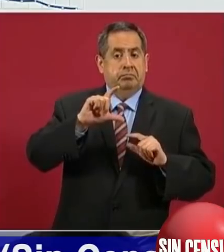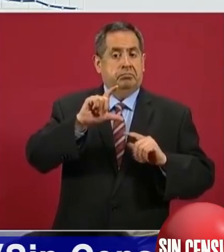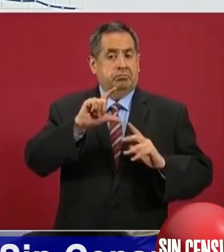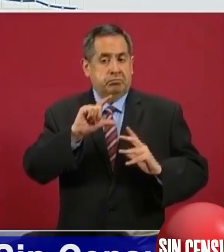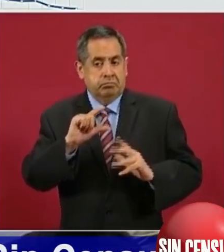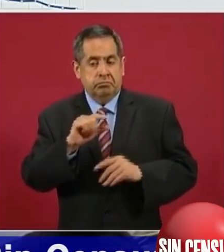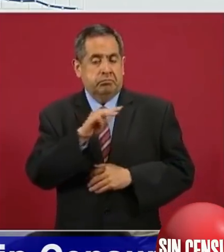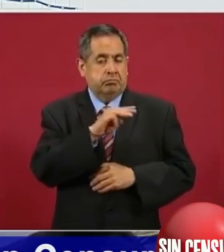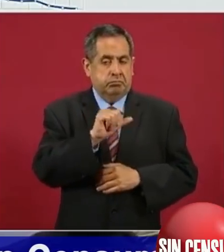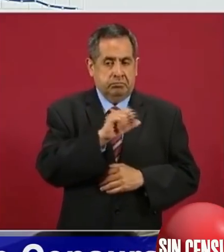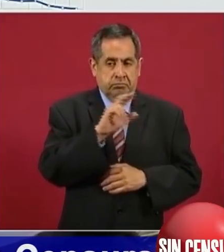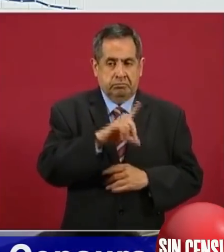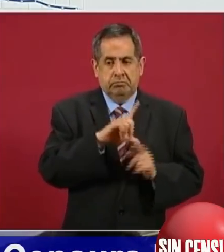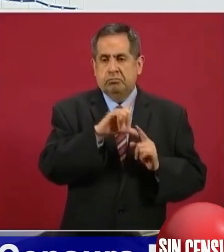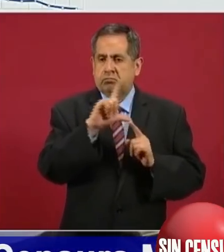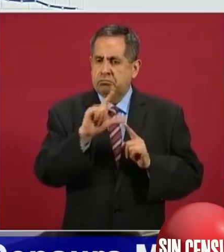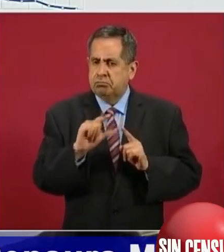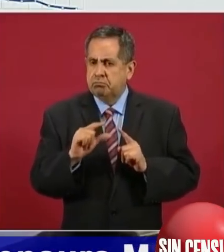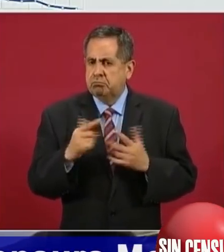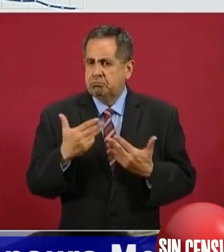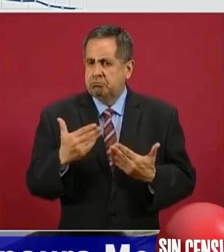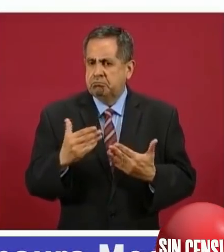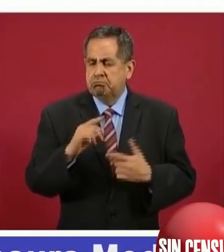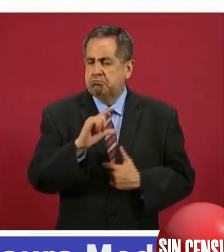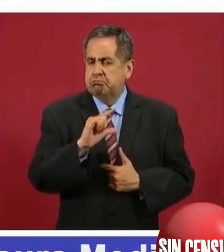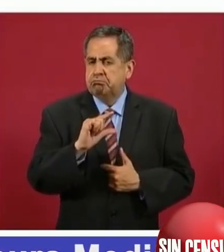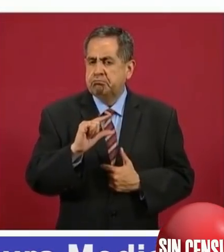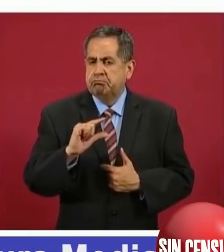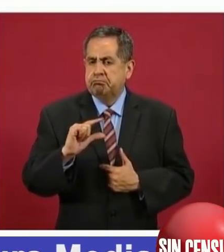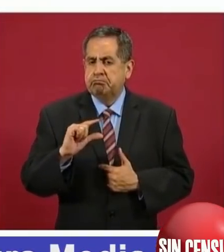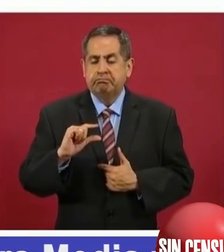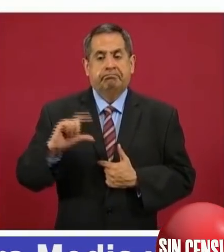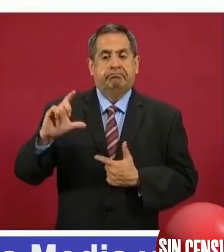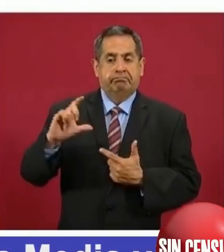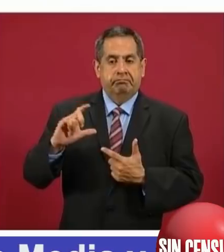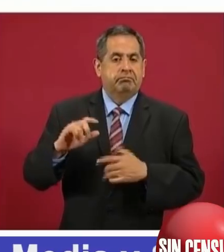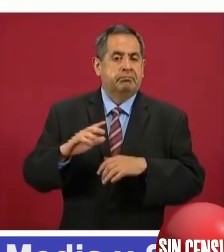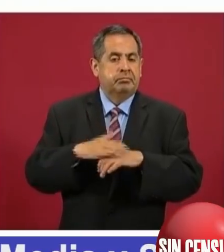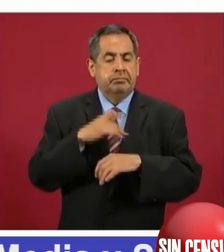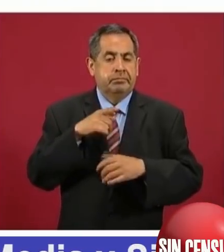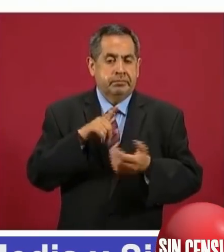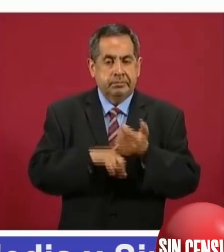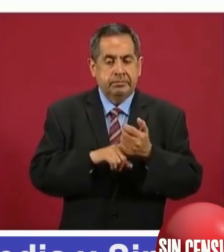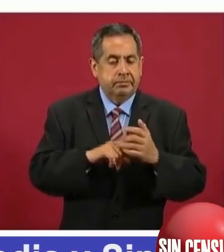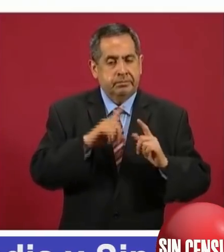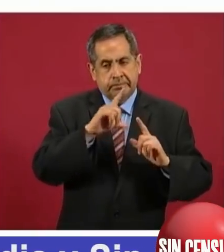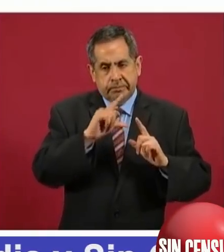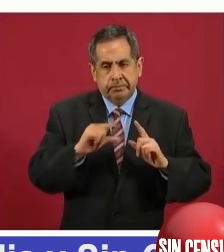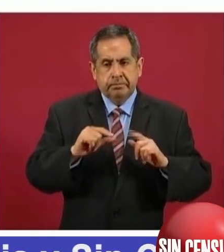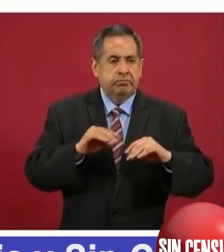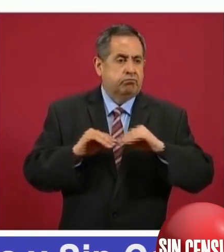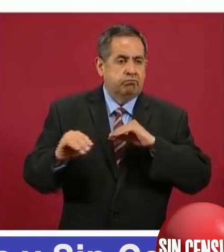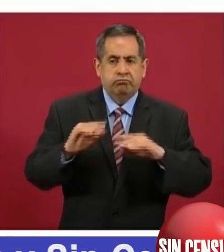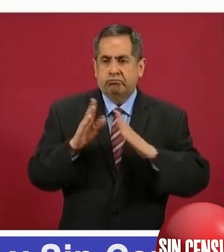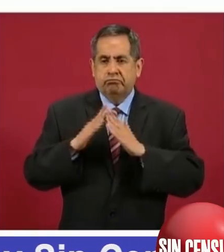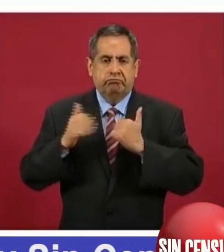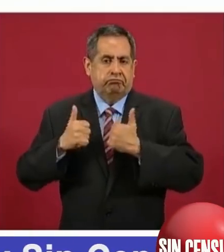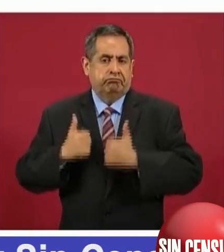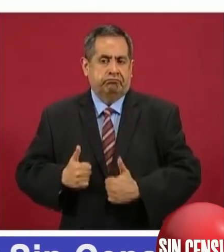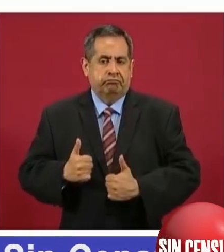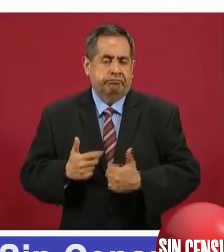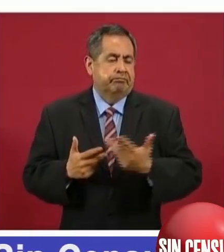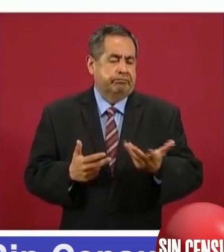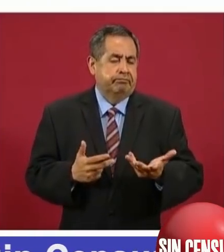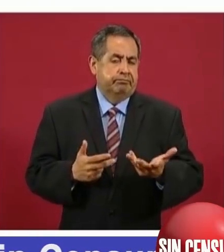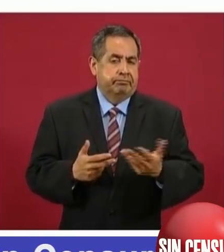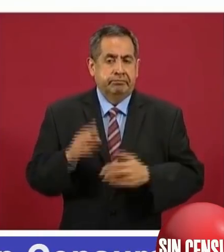marzo, pero después se redujo en la cantidad de casos. Esto atiende a una importante reducción de la movilidad pública. En un momento